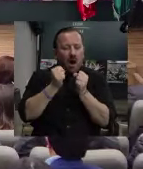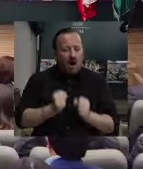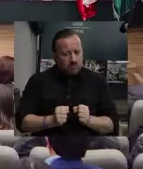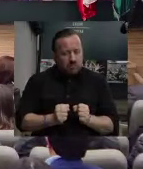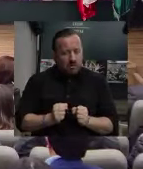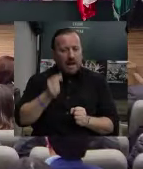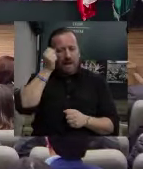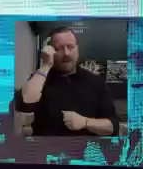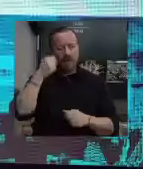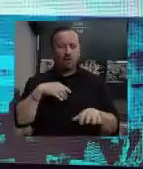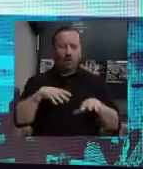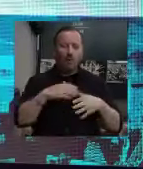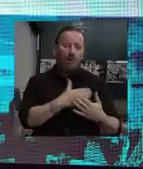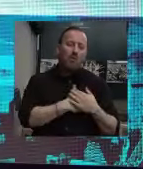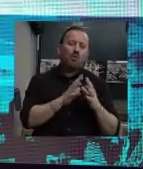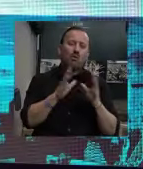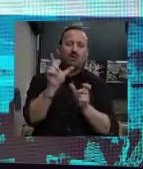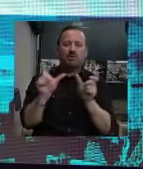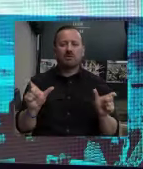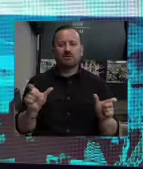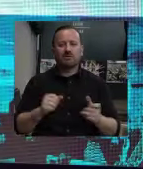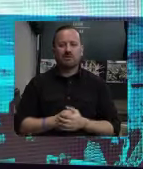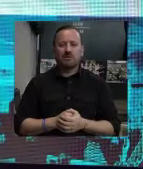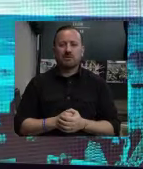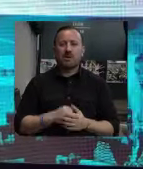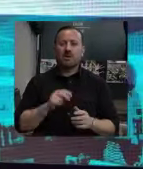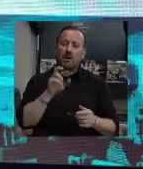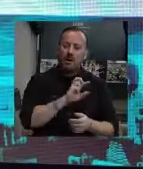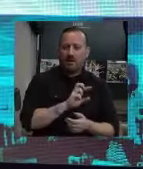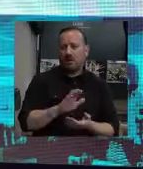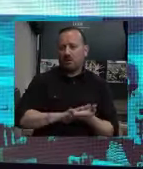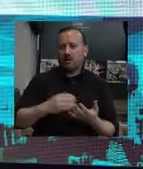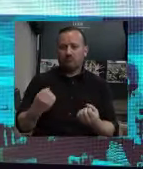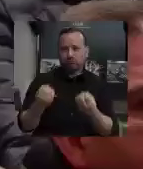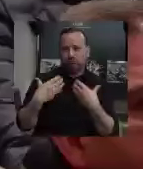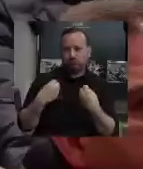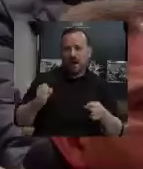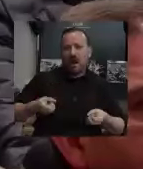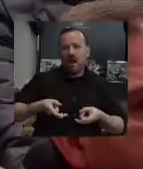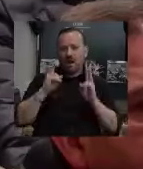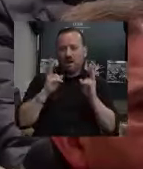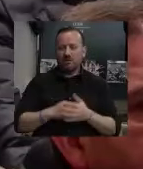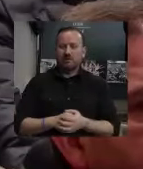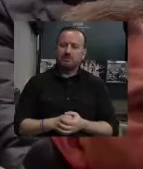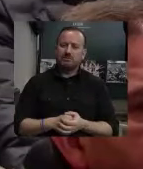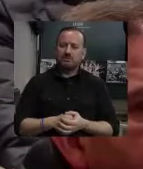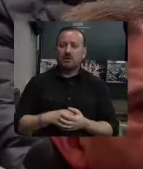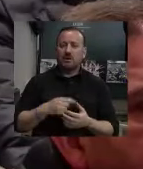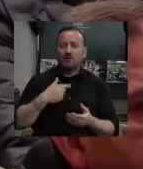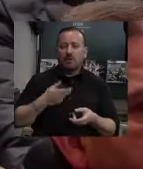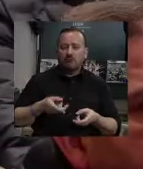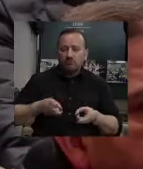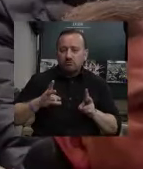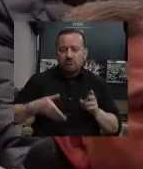uno es el producto del amor de muchas personas de los padres que me ñaron la libertad que me dejaron